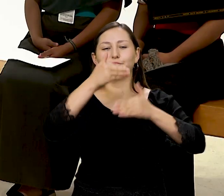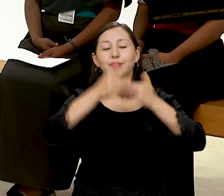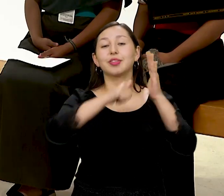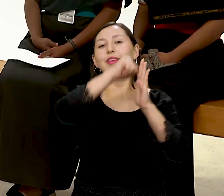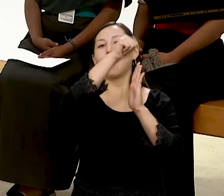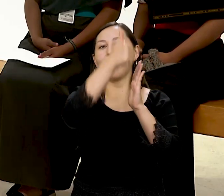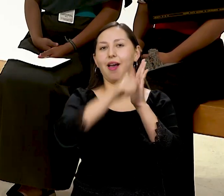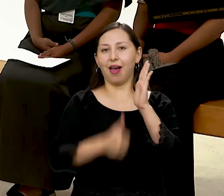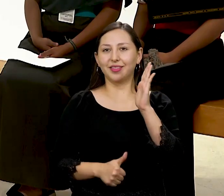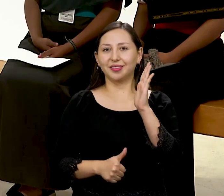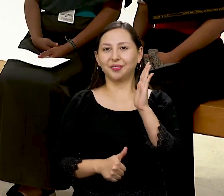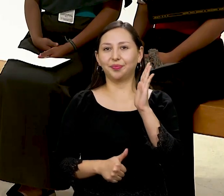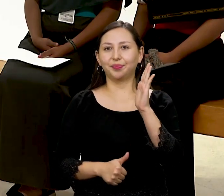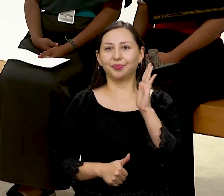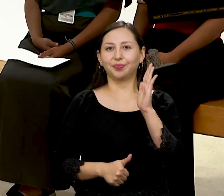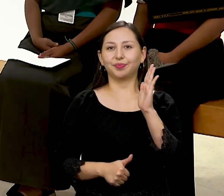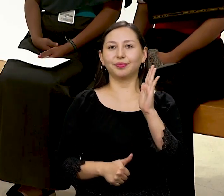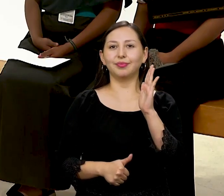ver con artes.